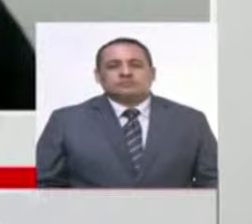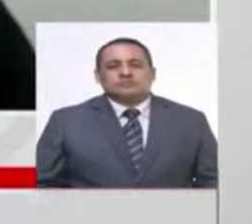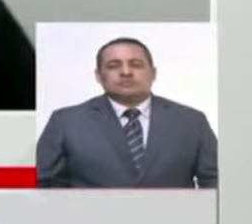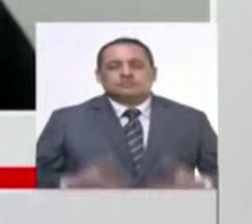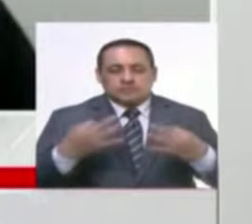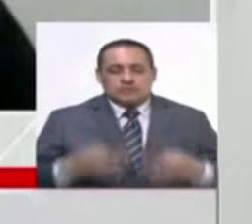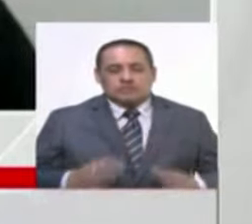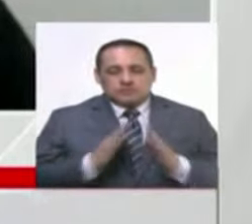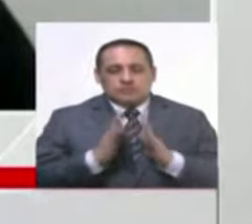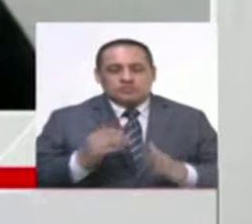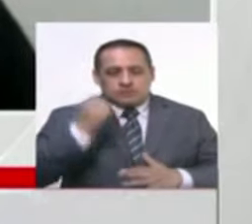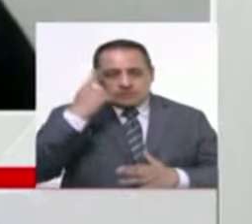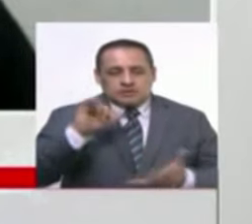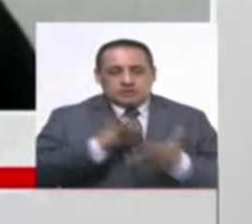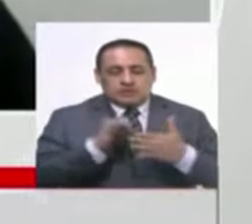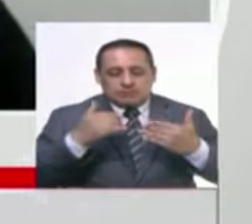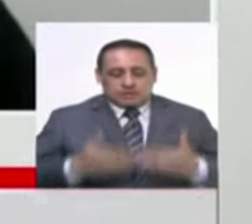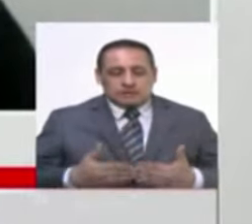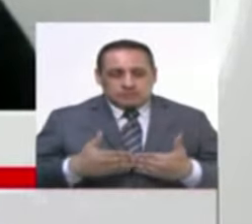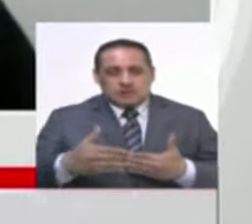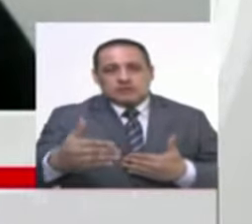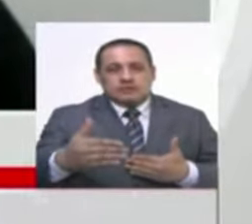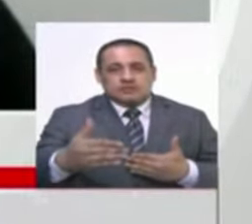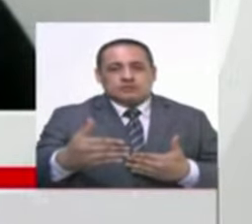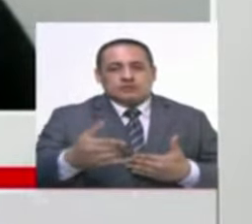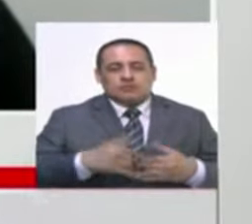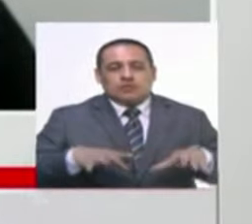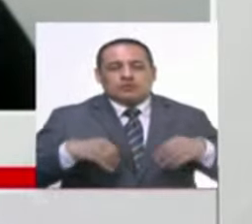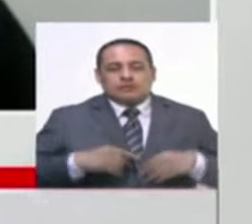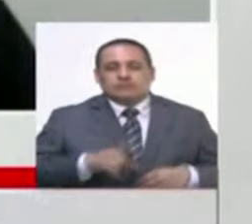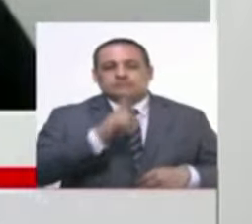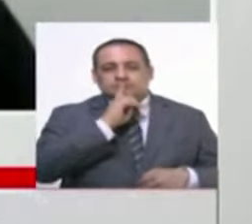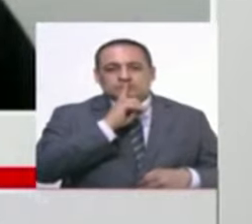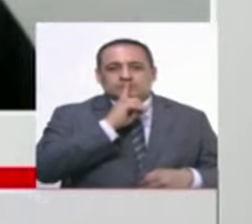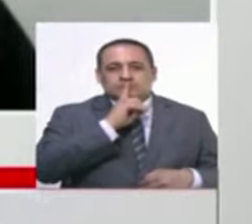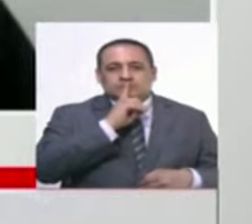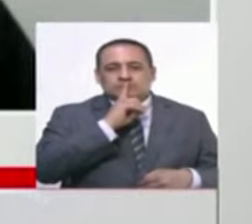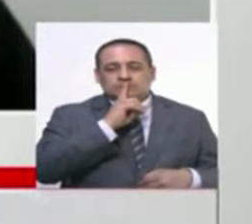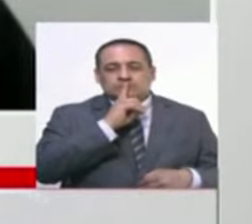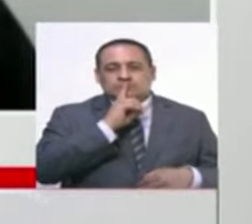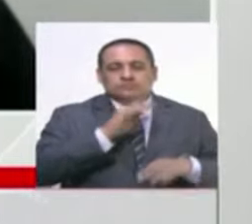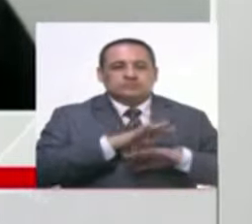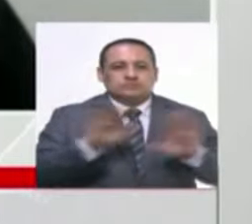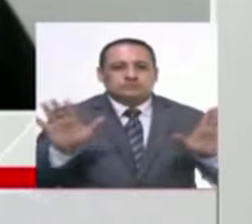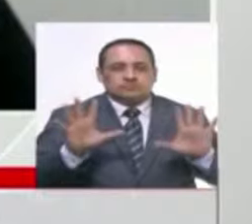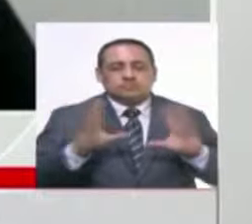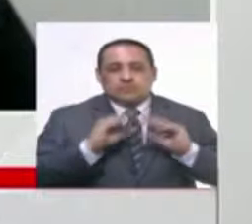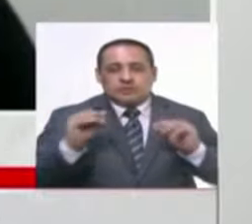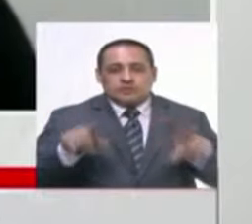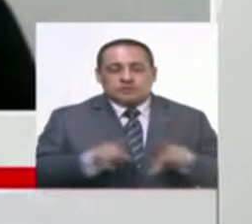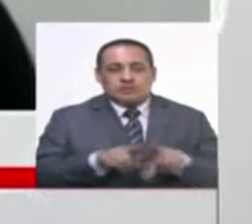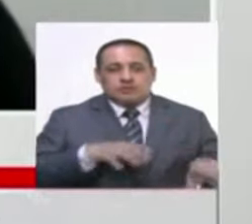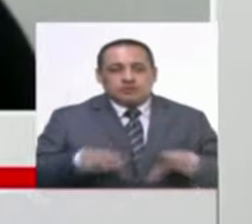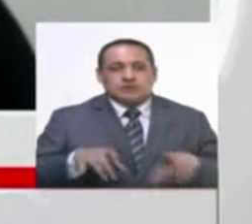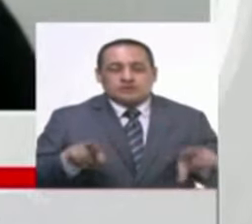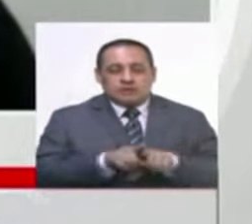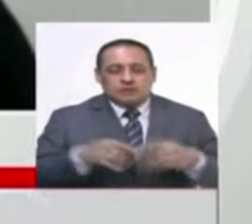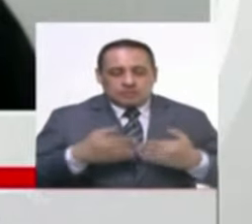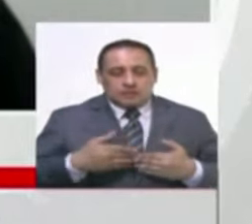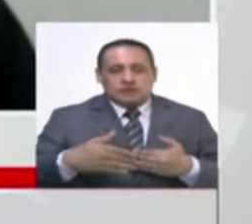por favor, espero que me entienda de que a partir de este momento voy a guardar silencio y todo lo que haga lo voy a hacer a partir de